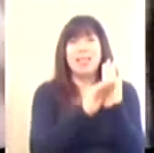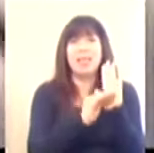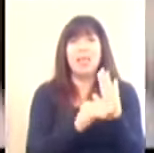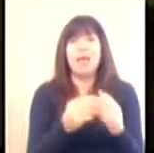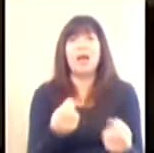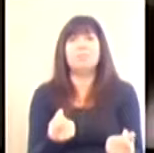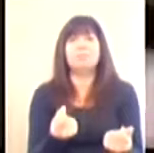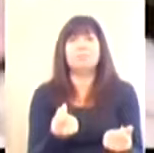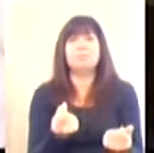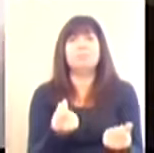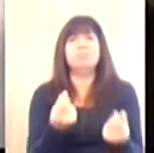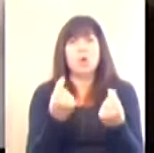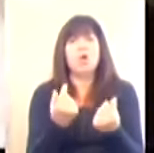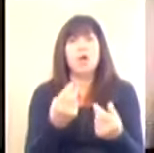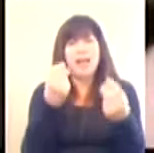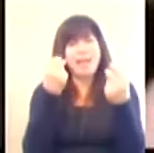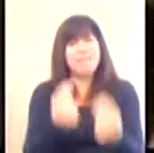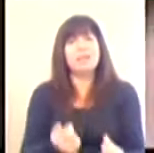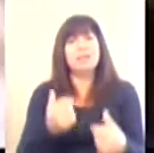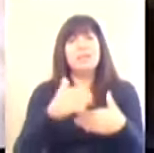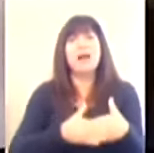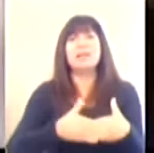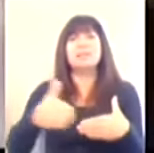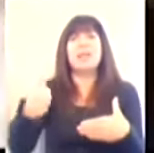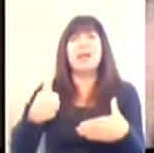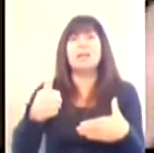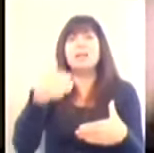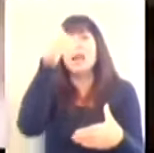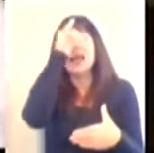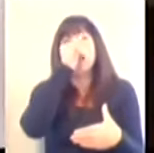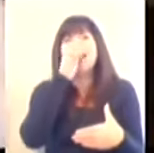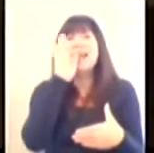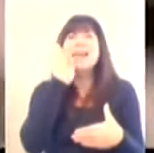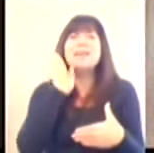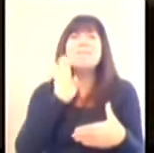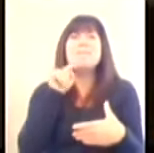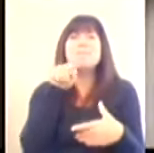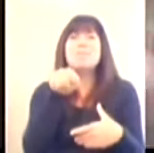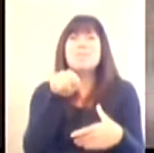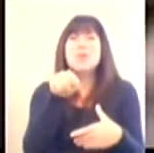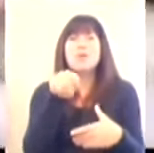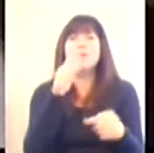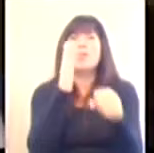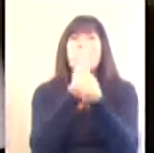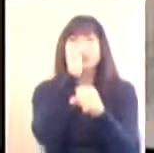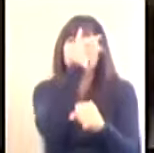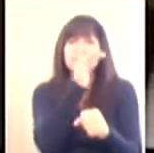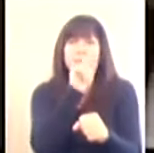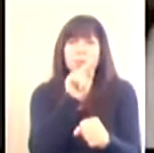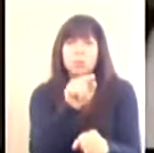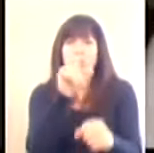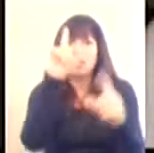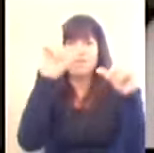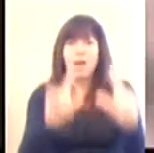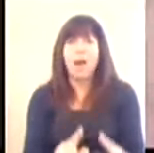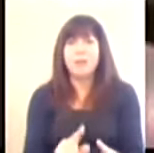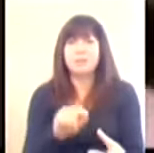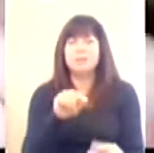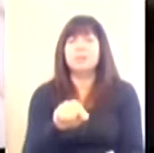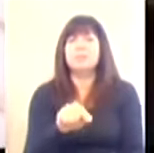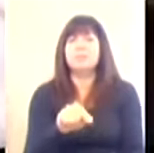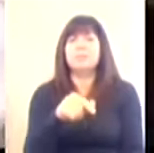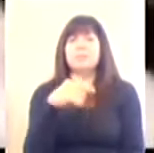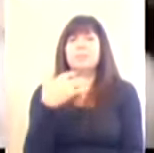efectiva hacia adelante para contaminar las ciudades, para poder bajar las emisiones del sector residencial. Entonces, es